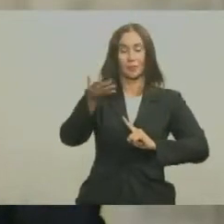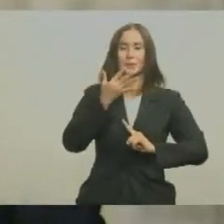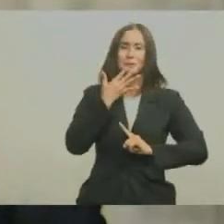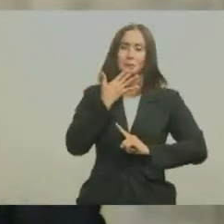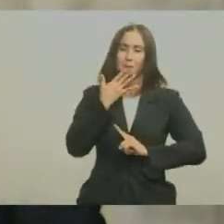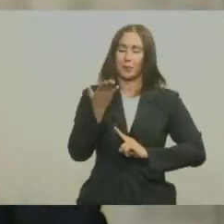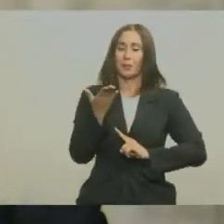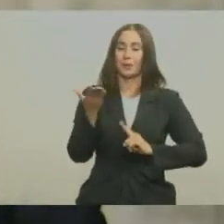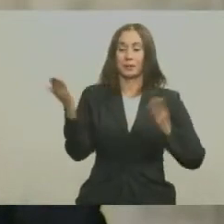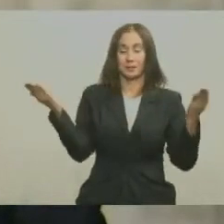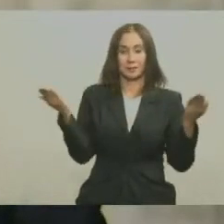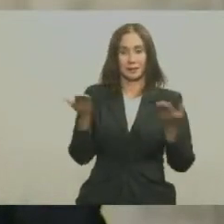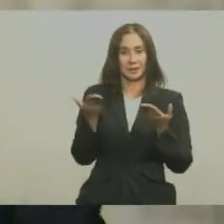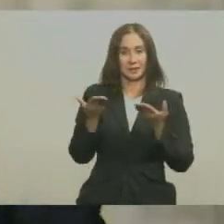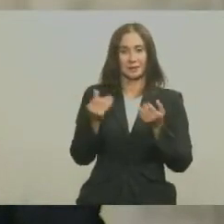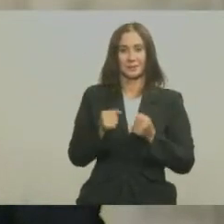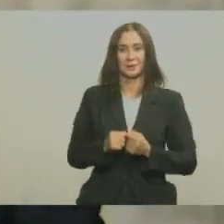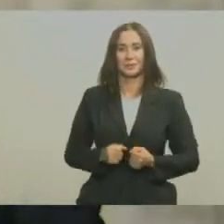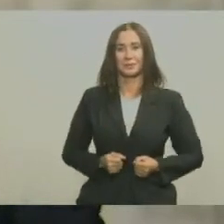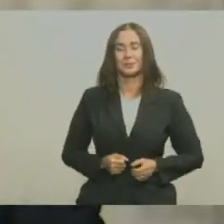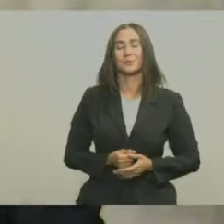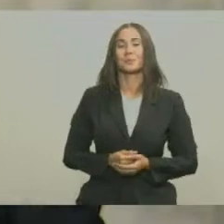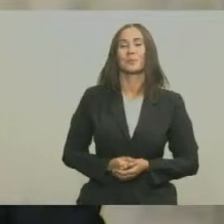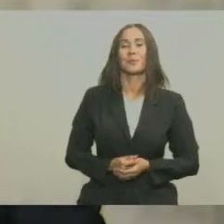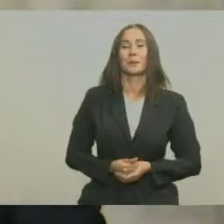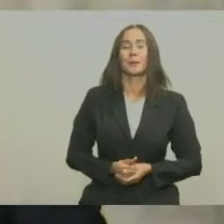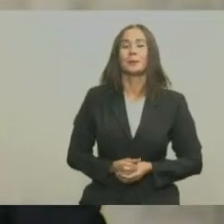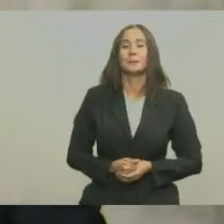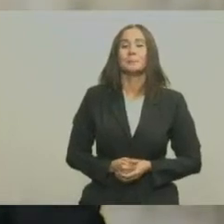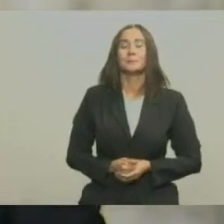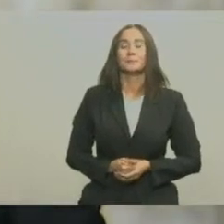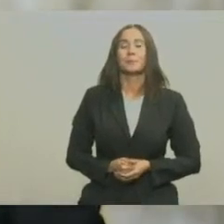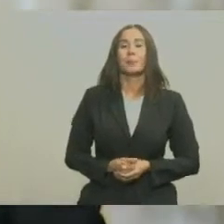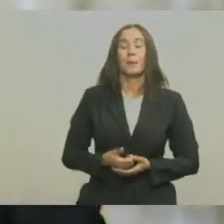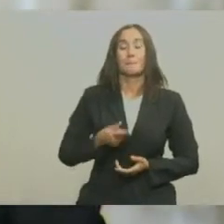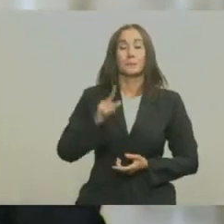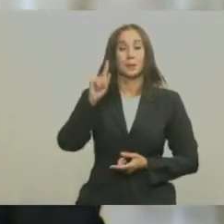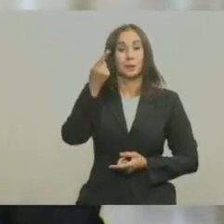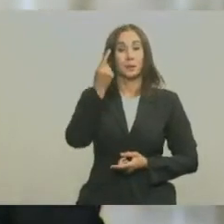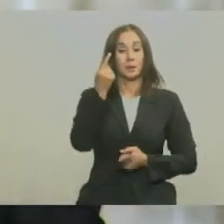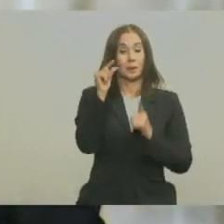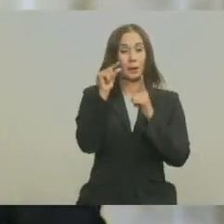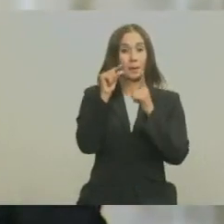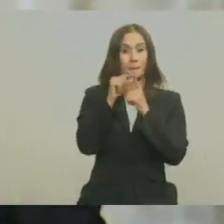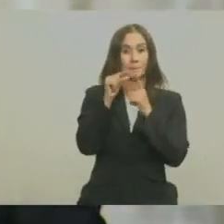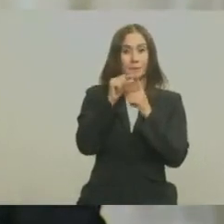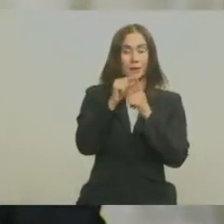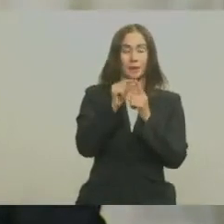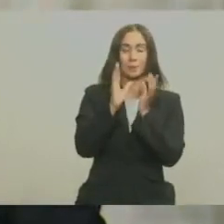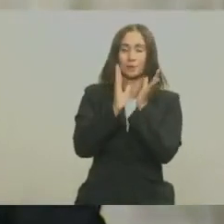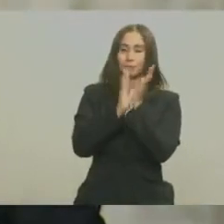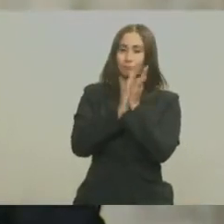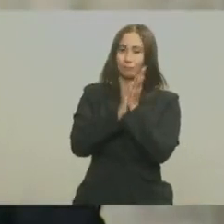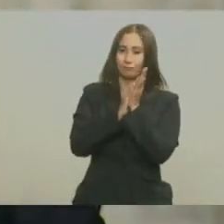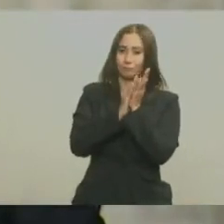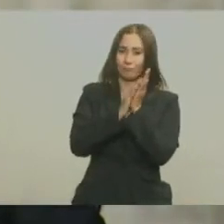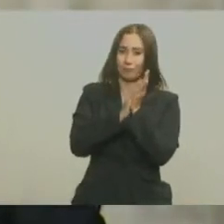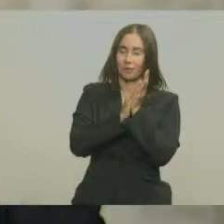parlamentarios acreditados en la Cámara. Sean mis primeras palabras para